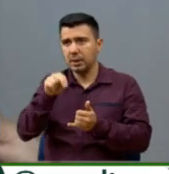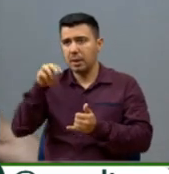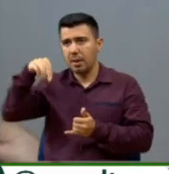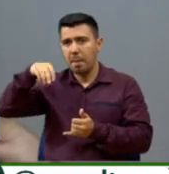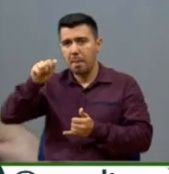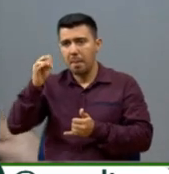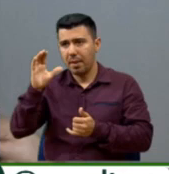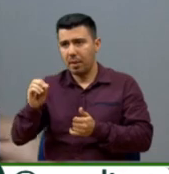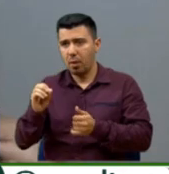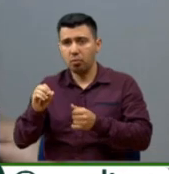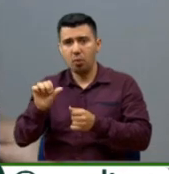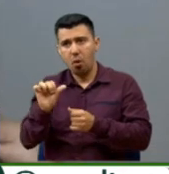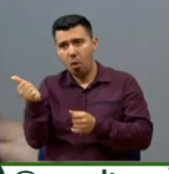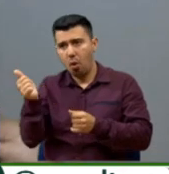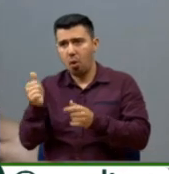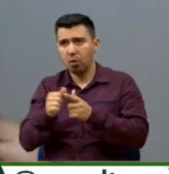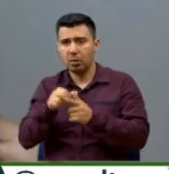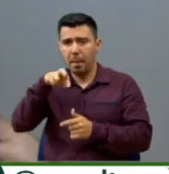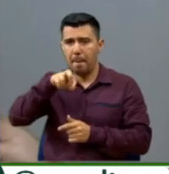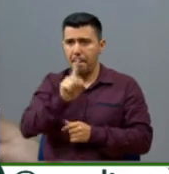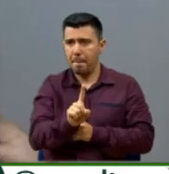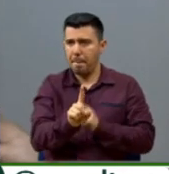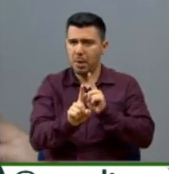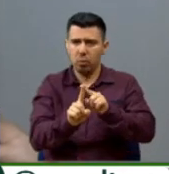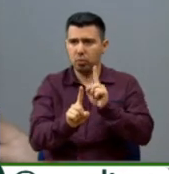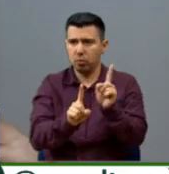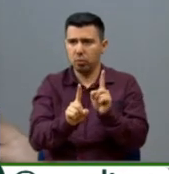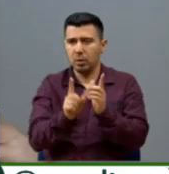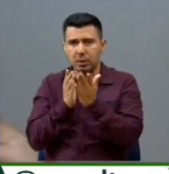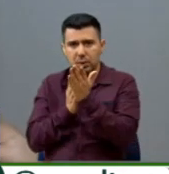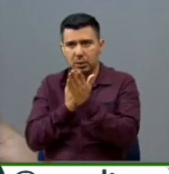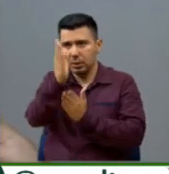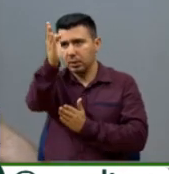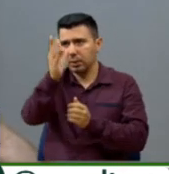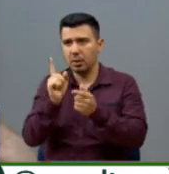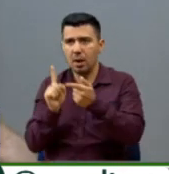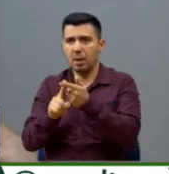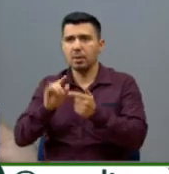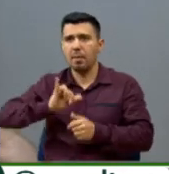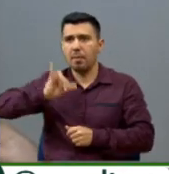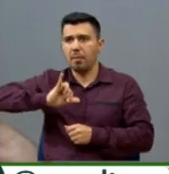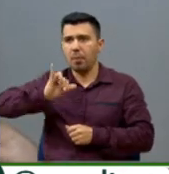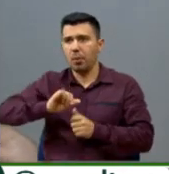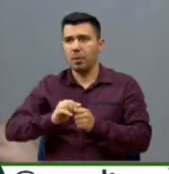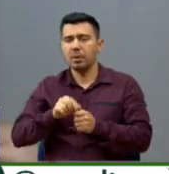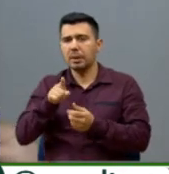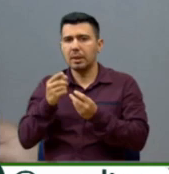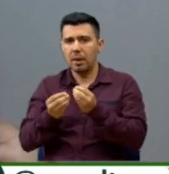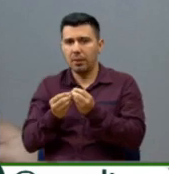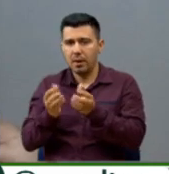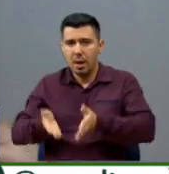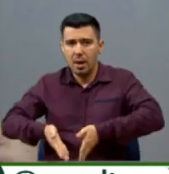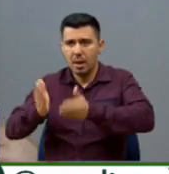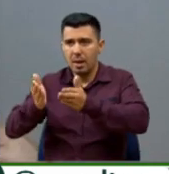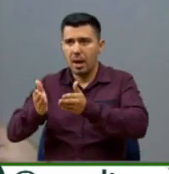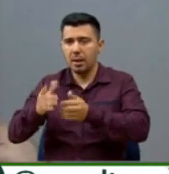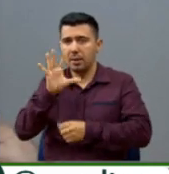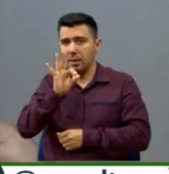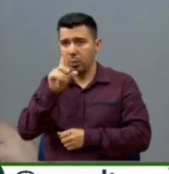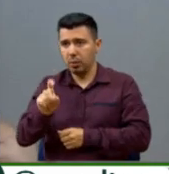demás, exceptuando la P1, siguen derecho hasta Provenza. ¿Qué toman? La calle